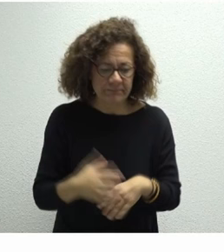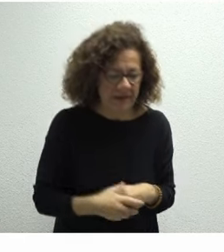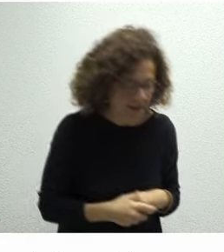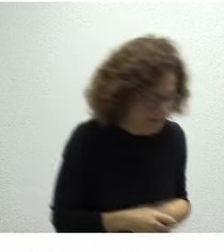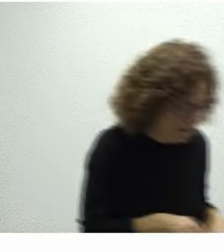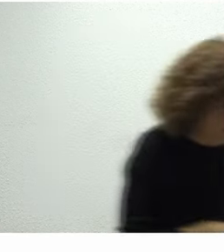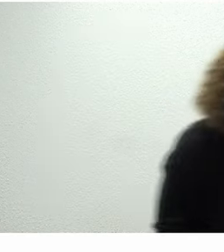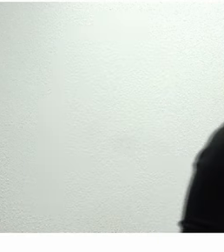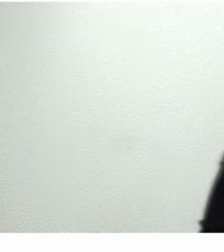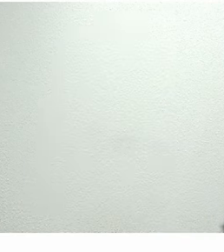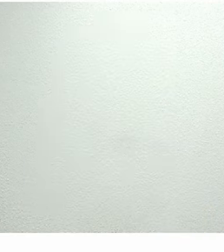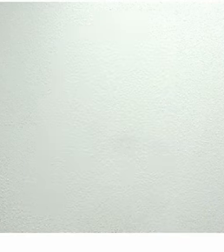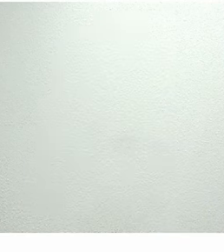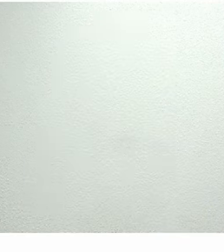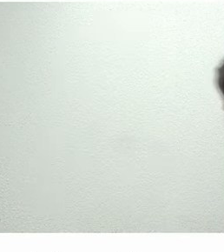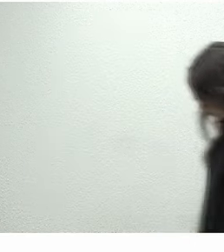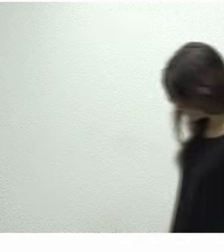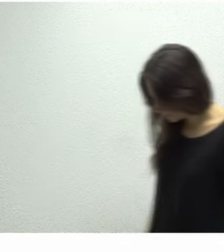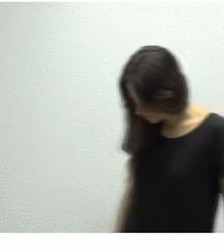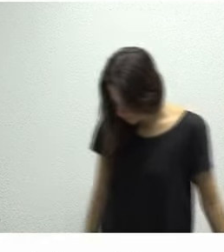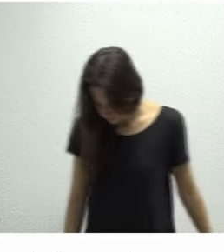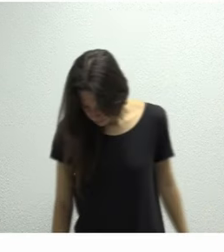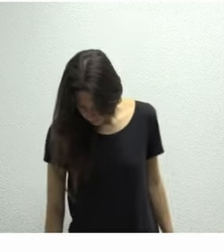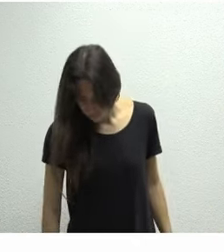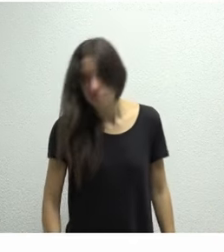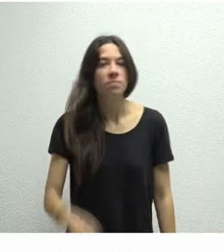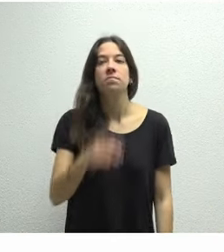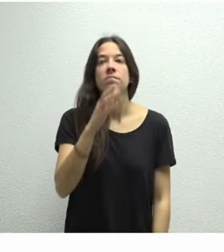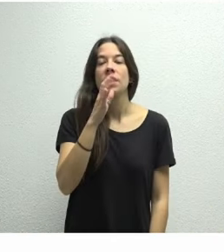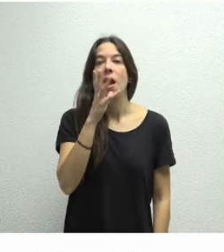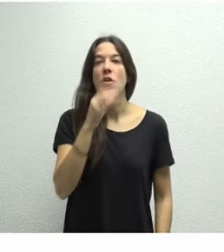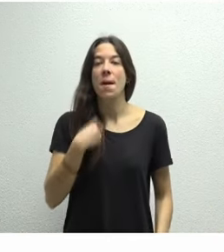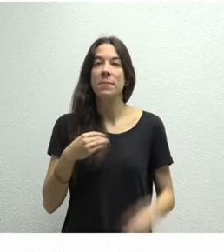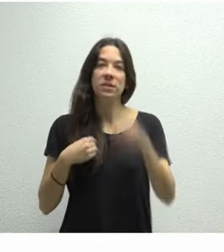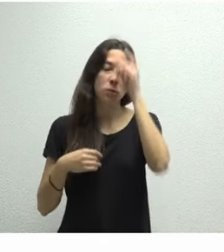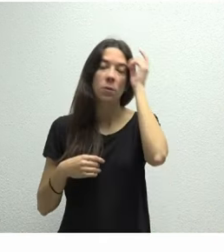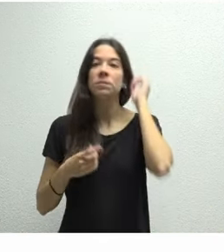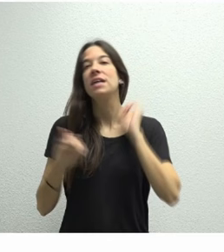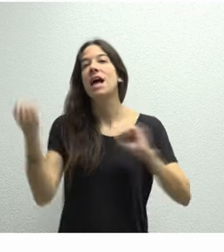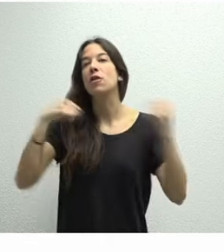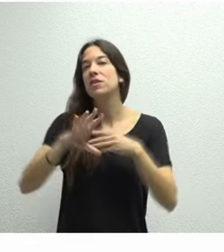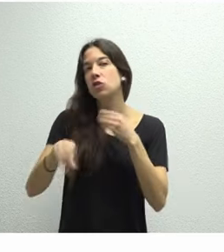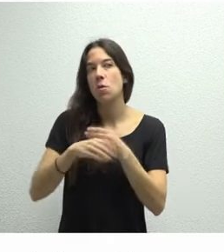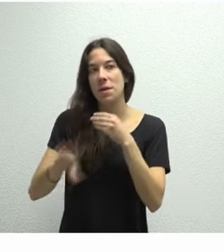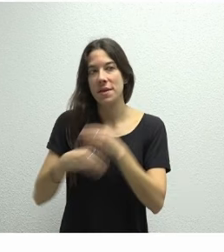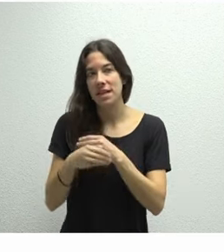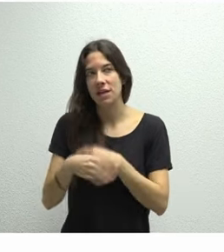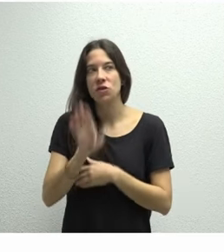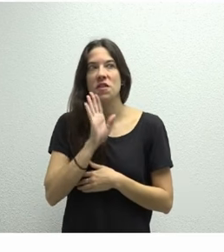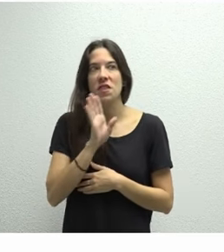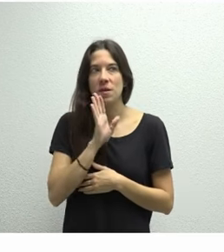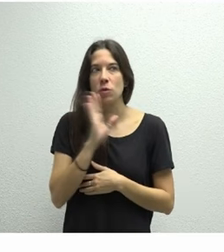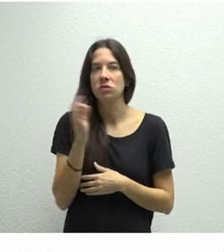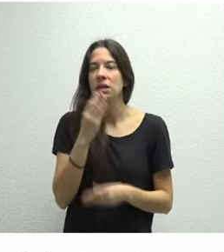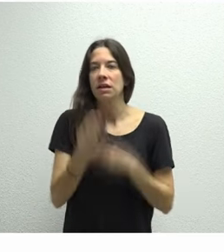pasos en lo que estamos ahora en las acciones complementarias que decimos que es qué está pasando de manera simultánea a la vez